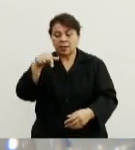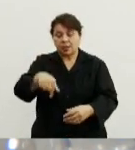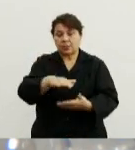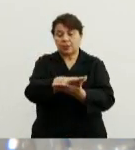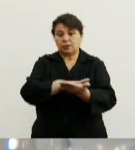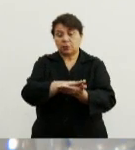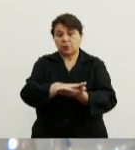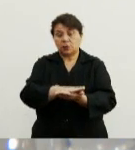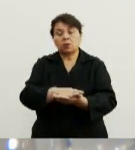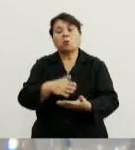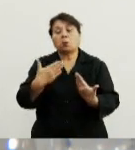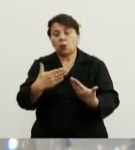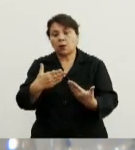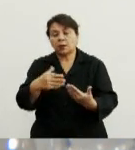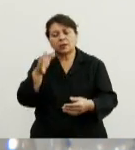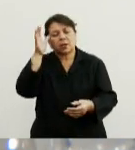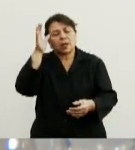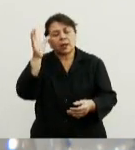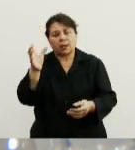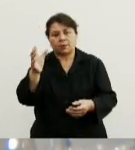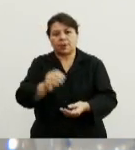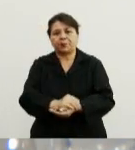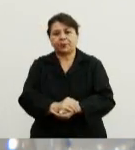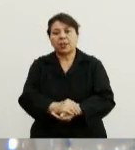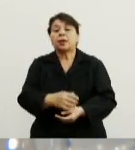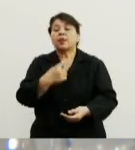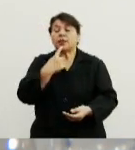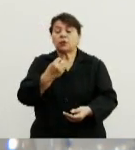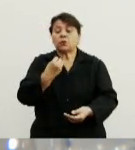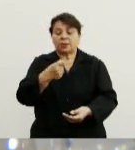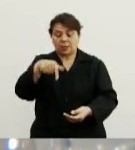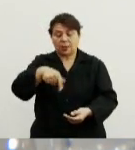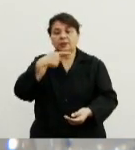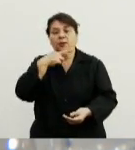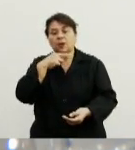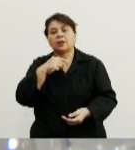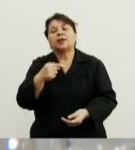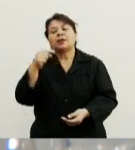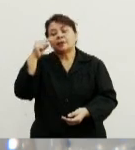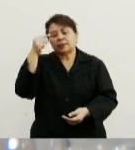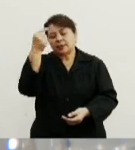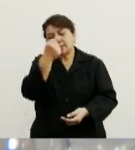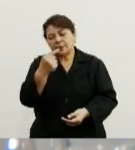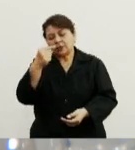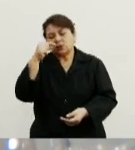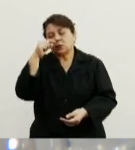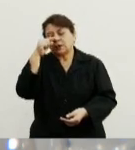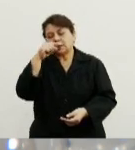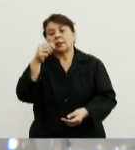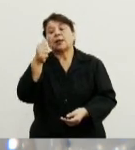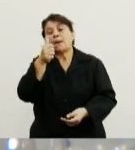sea muy crítica teniendo en cuenta que la población de san juan es de 760 mil habitantes